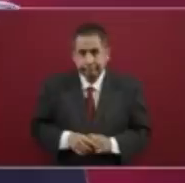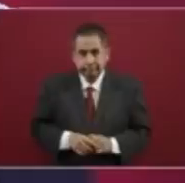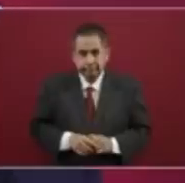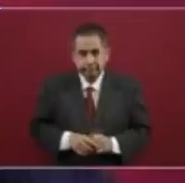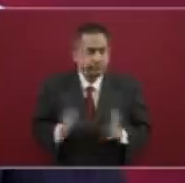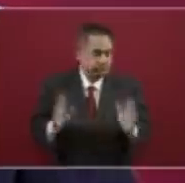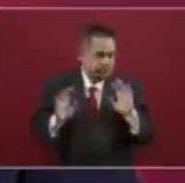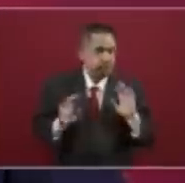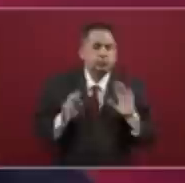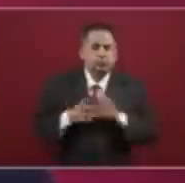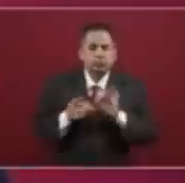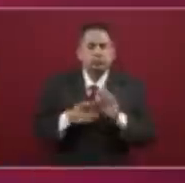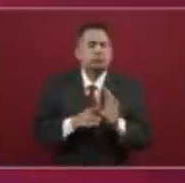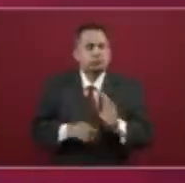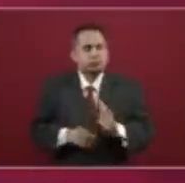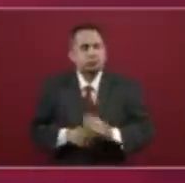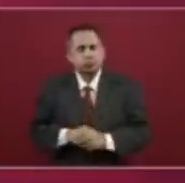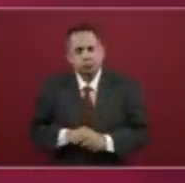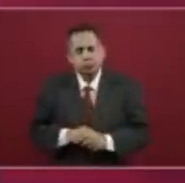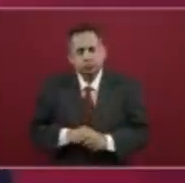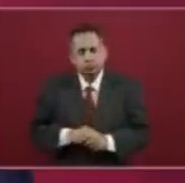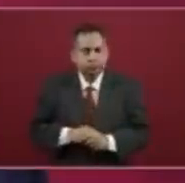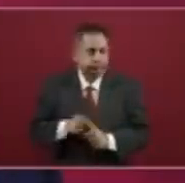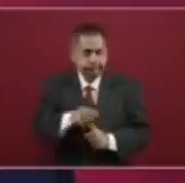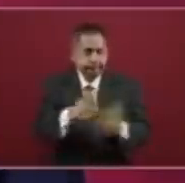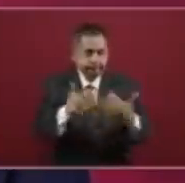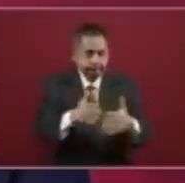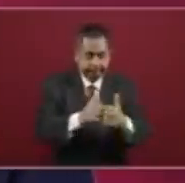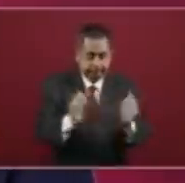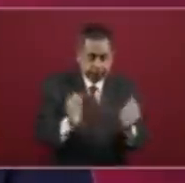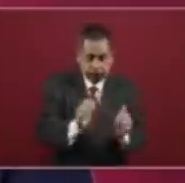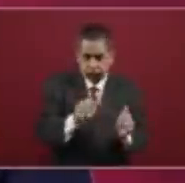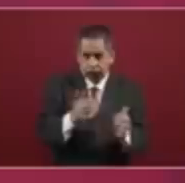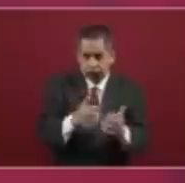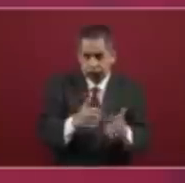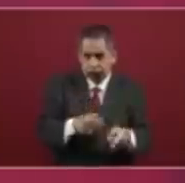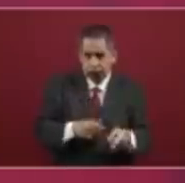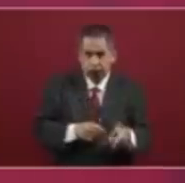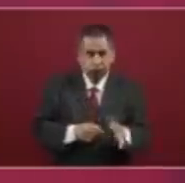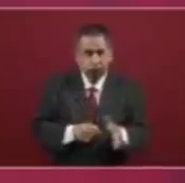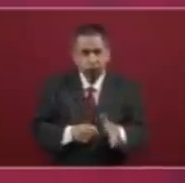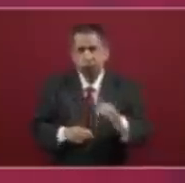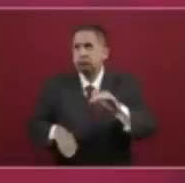Pero es el que produce hasta